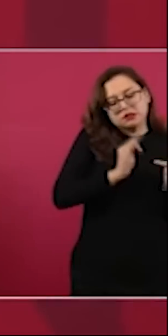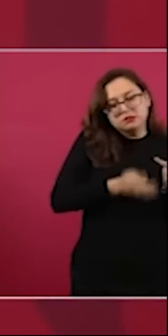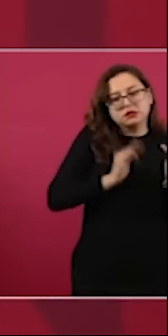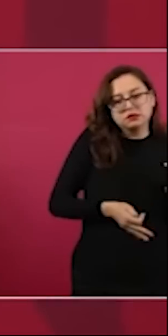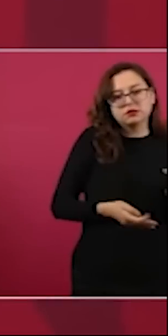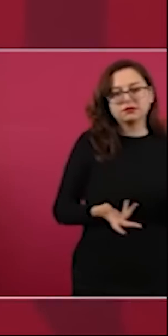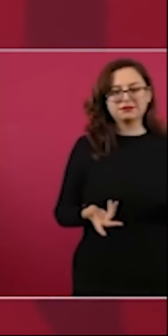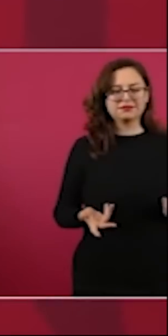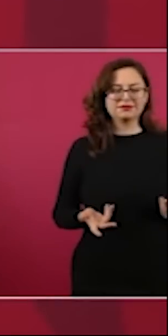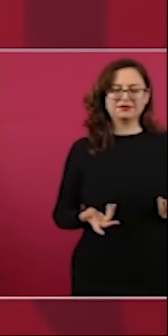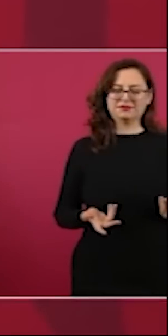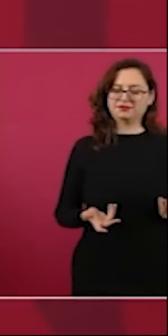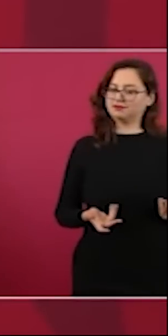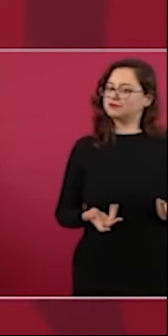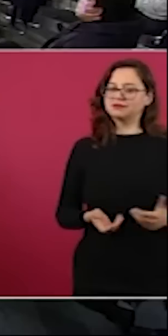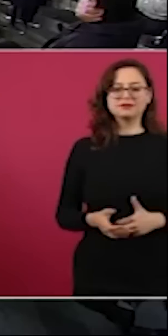Entonces,